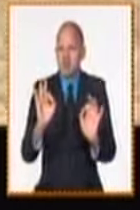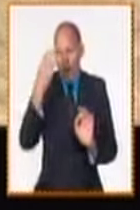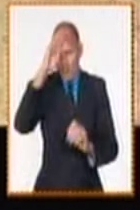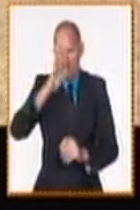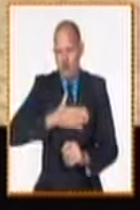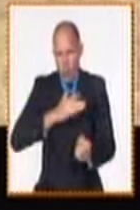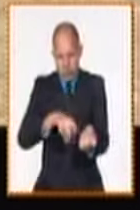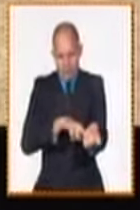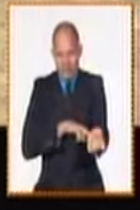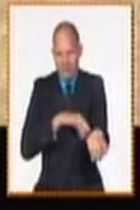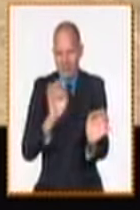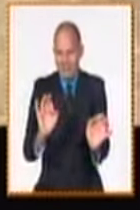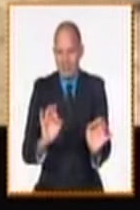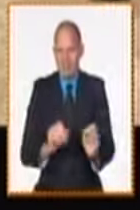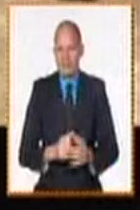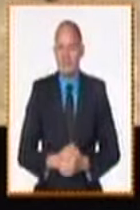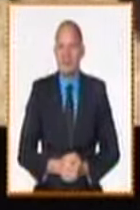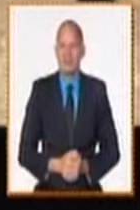cubanía.